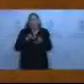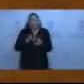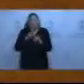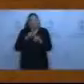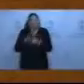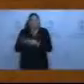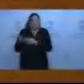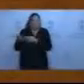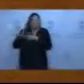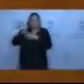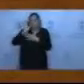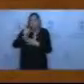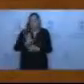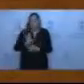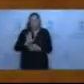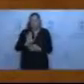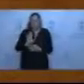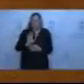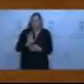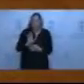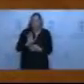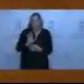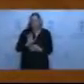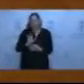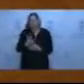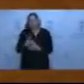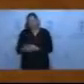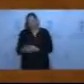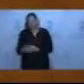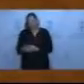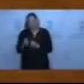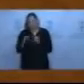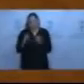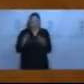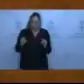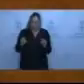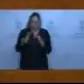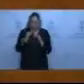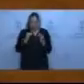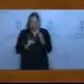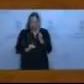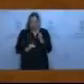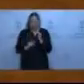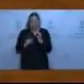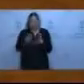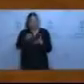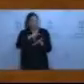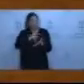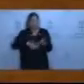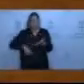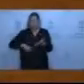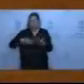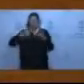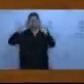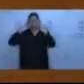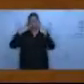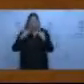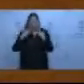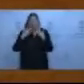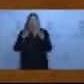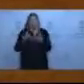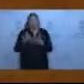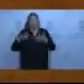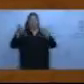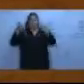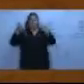presenta ha bajado y que no favorece la transparencia. Es una lectura literal del informe de la